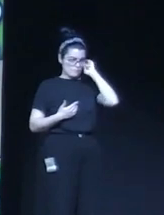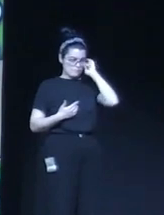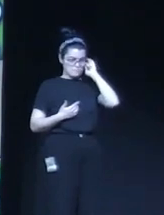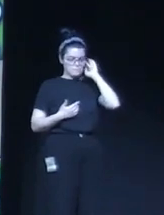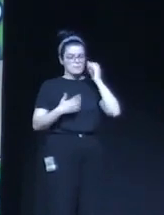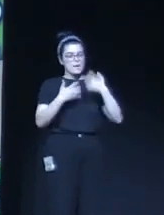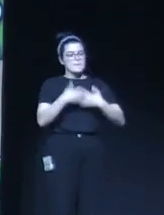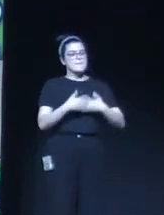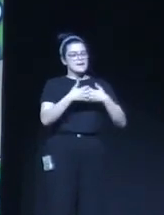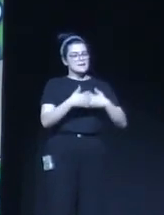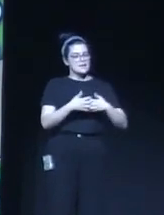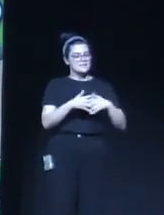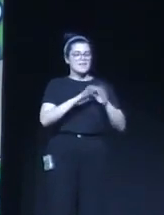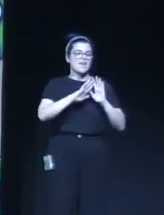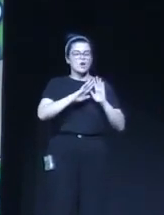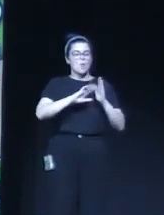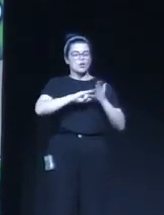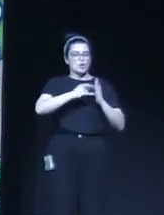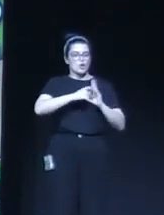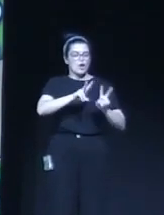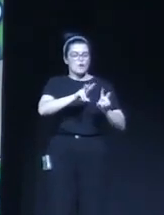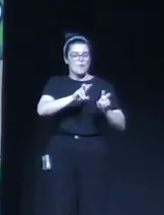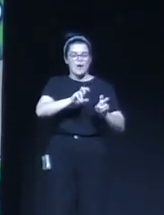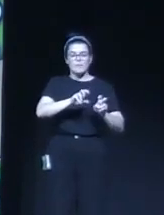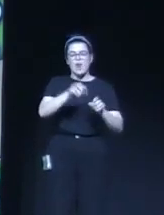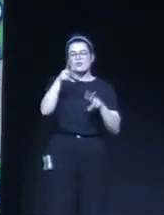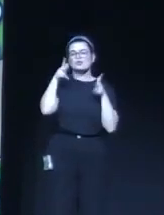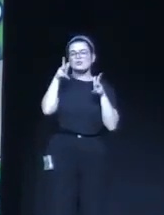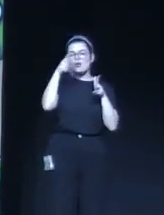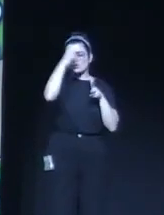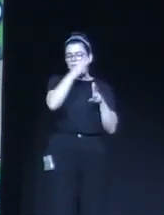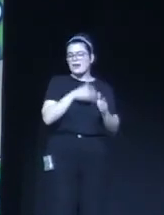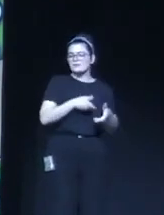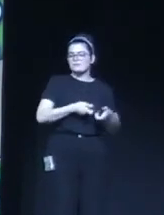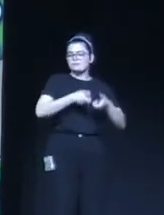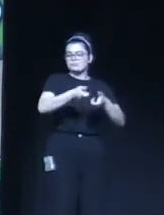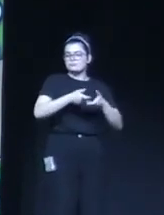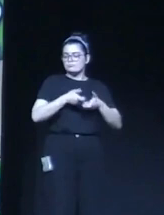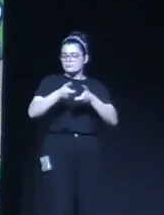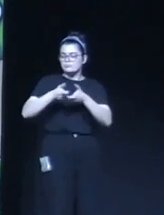a los hospitales, ¿no? Y hay mucho debate, hay quien dice, bueno, está bien que done